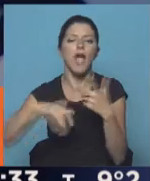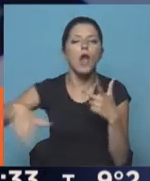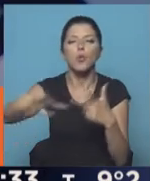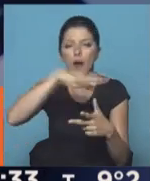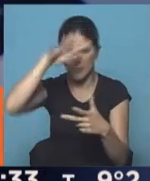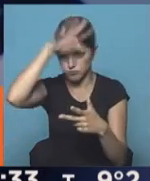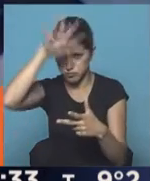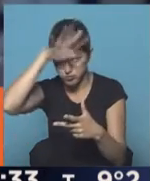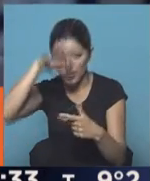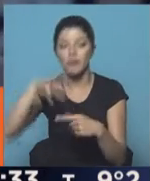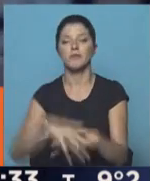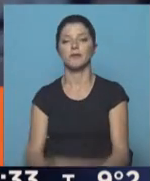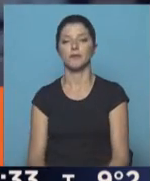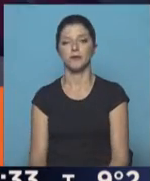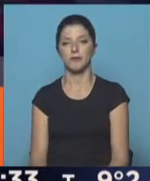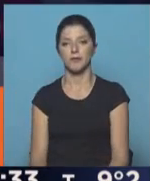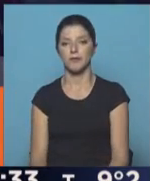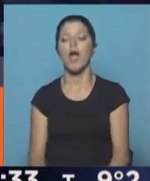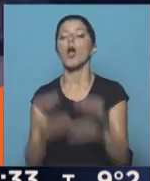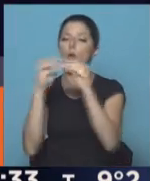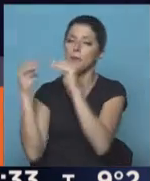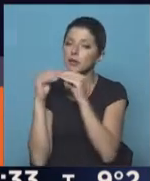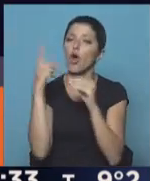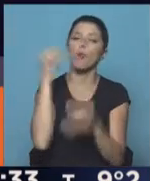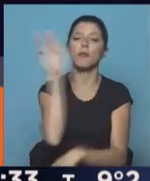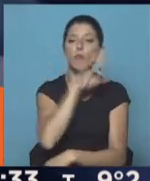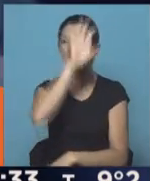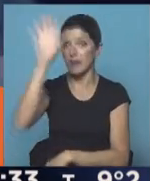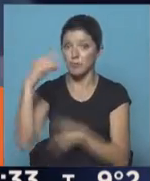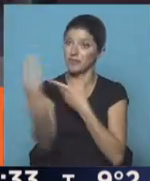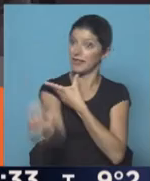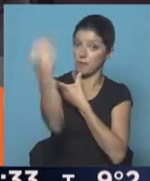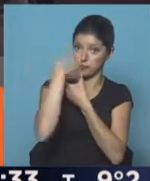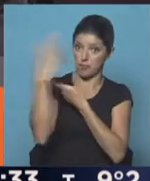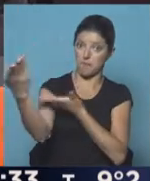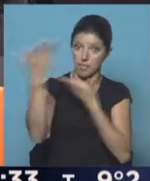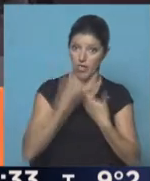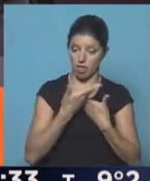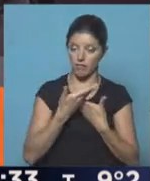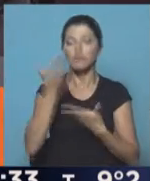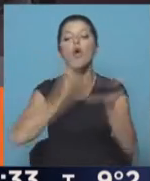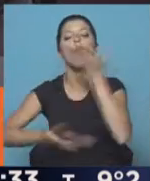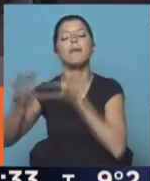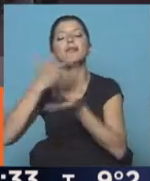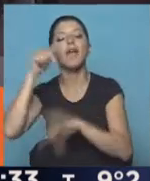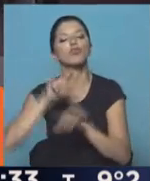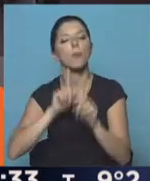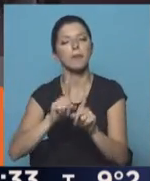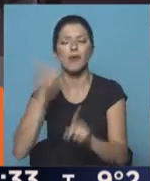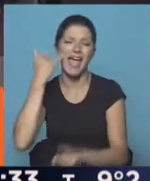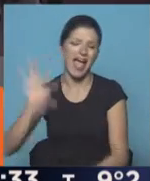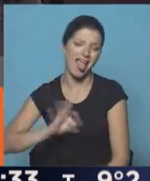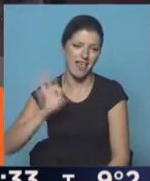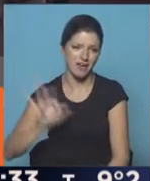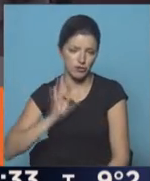al espacio a colegas compañeros y compañeros de las provincias a compartir este espacio que tenemos ganado hace tanto